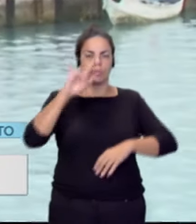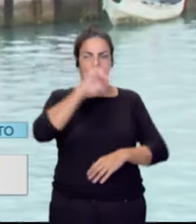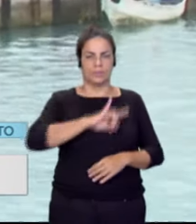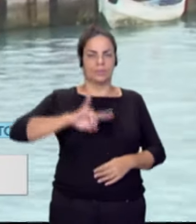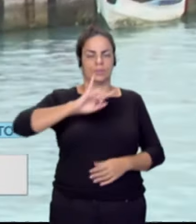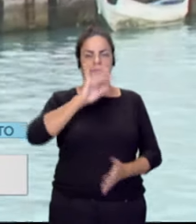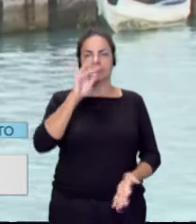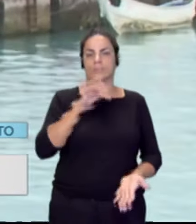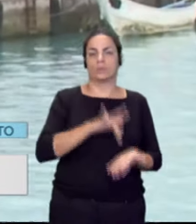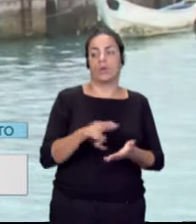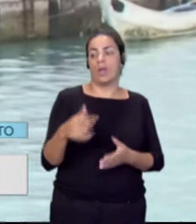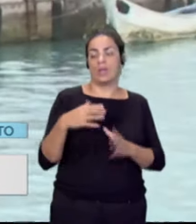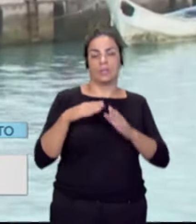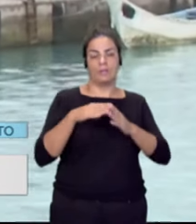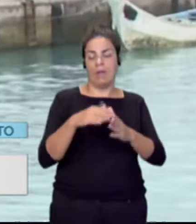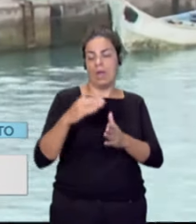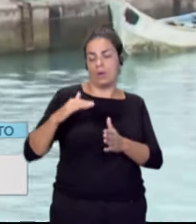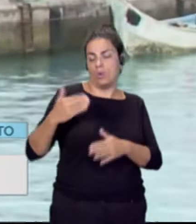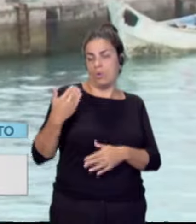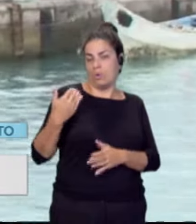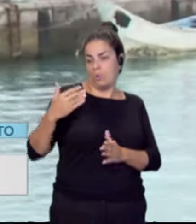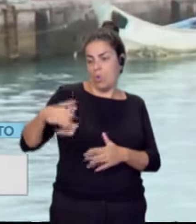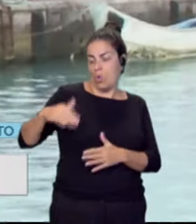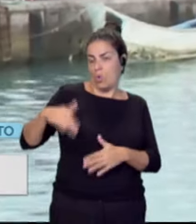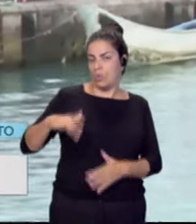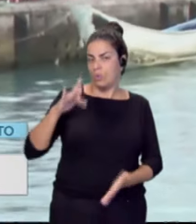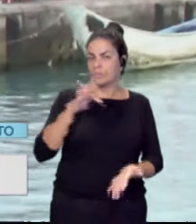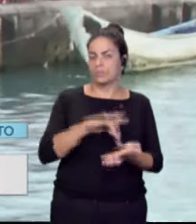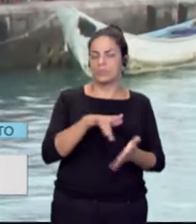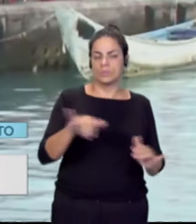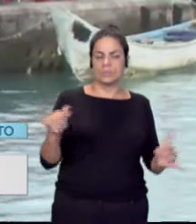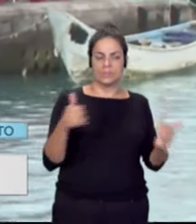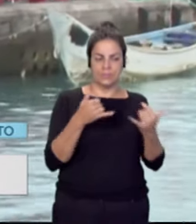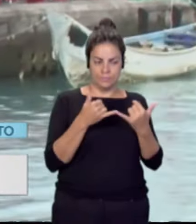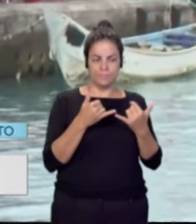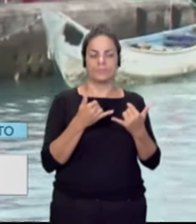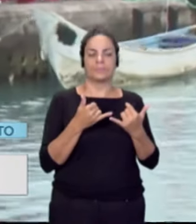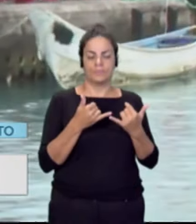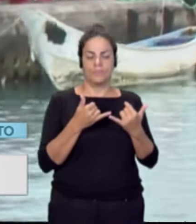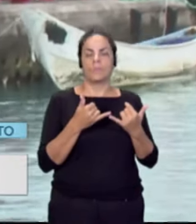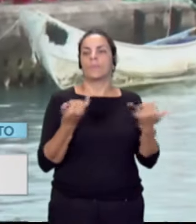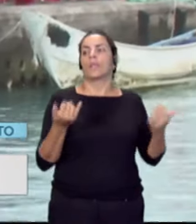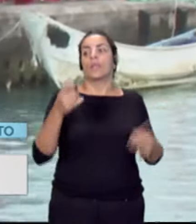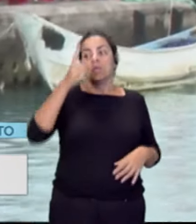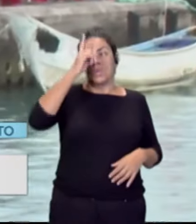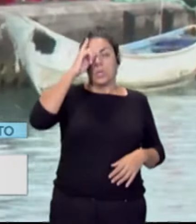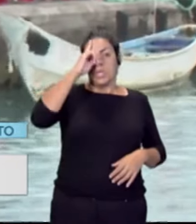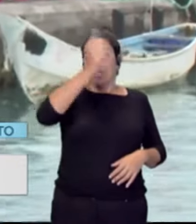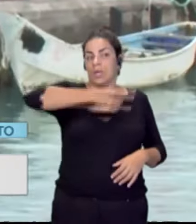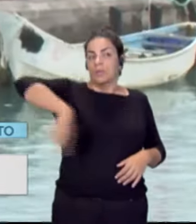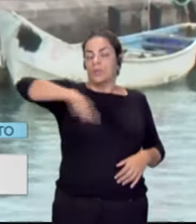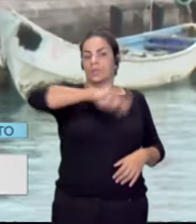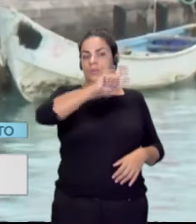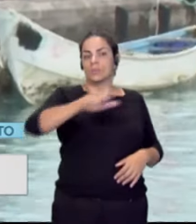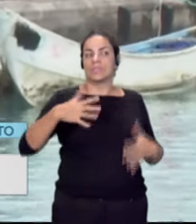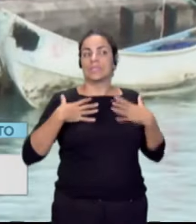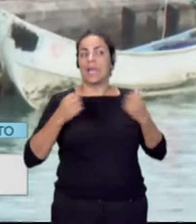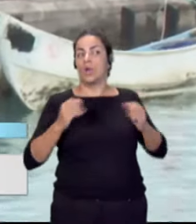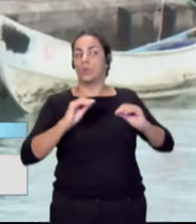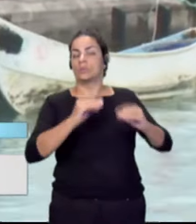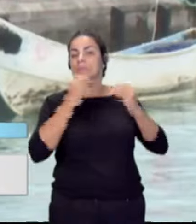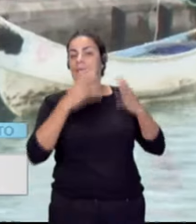la última embarcación que lo hacía aquí a la isla de Tenerife. Aún desconocemos el estado de salud de esas personas, pero sí